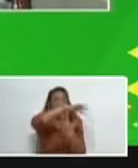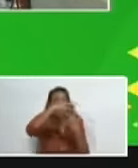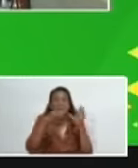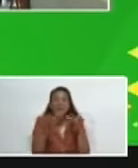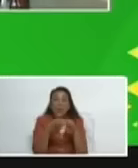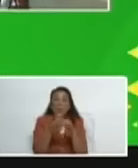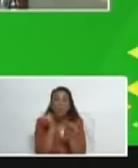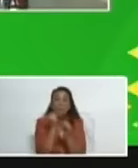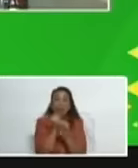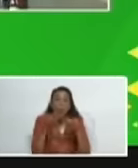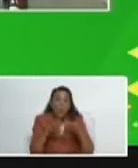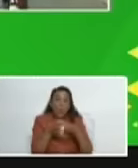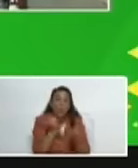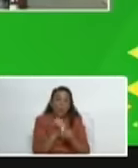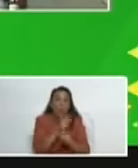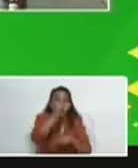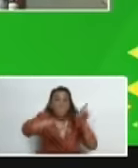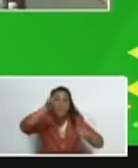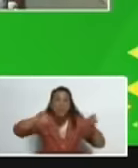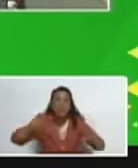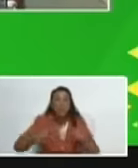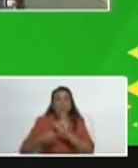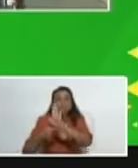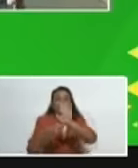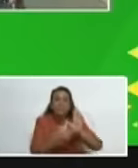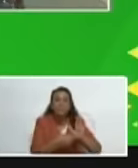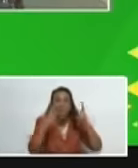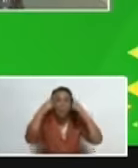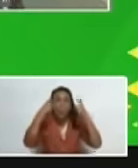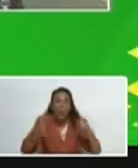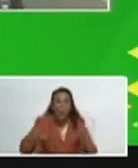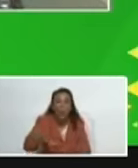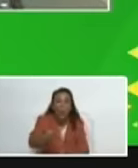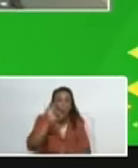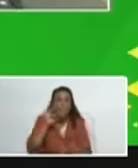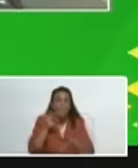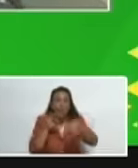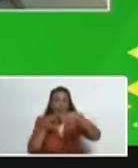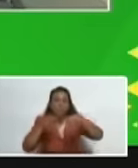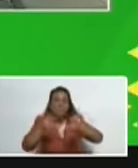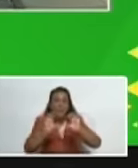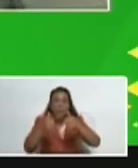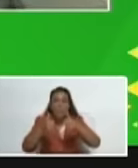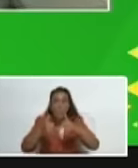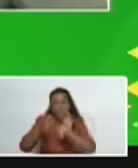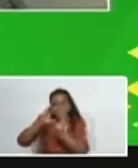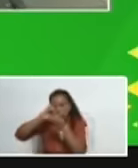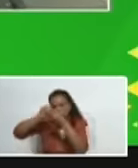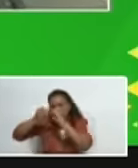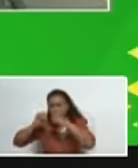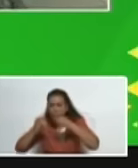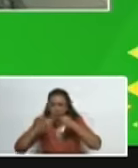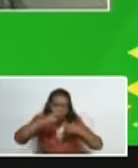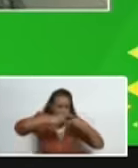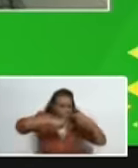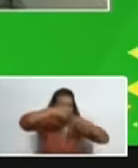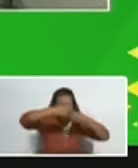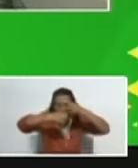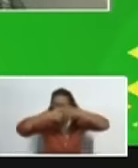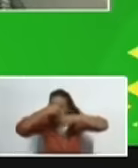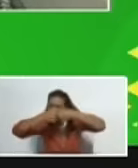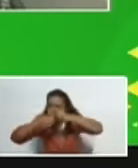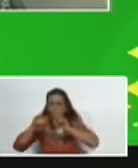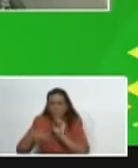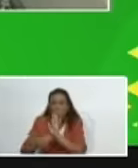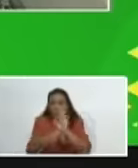este momento de estas piscinas que se reciben desde la captación inicial con nuestros pescadores y viene esta planta procesadora, y como